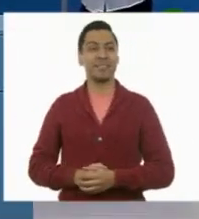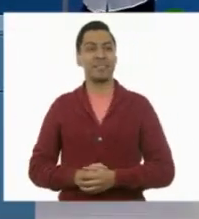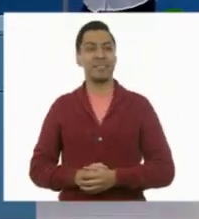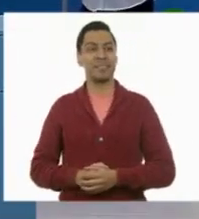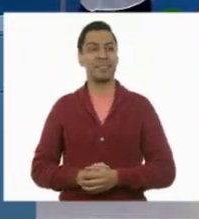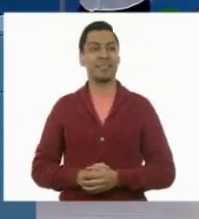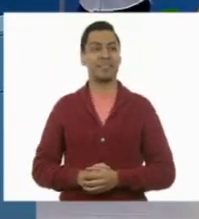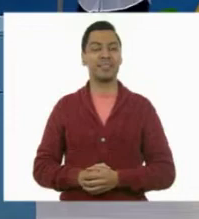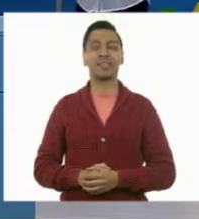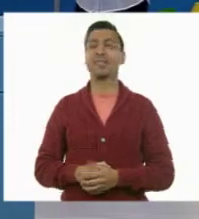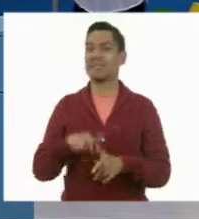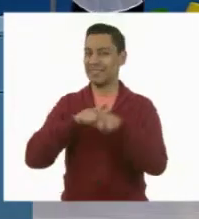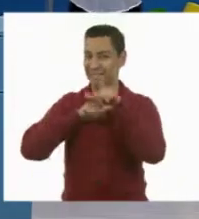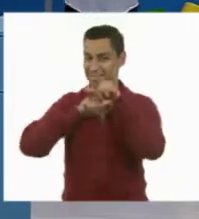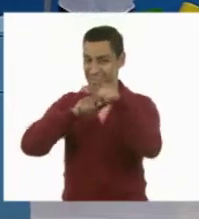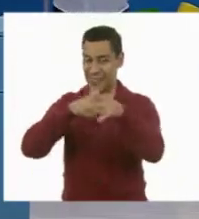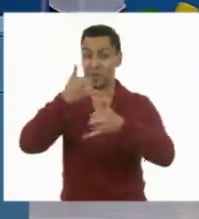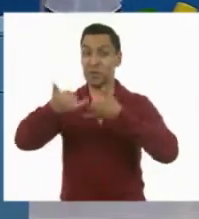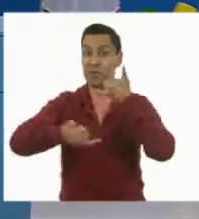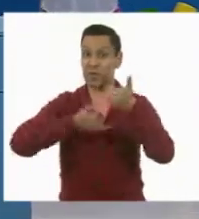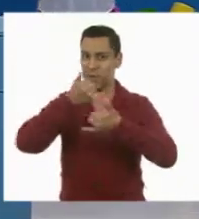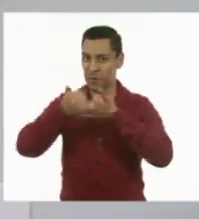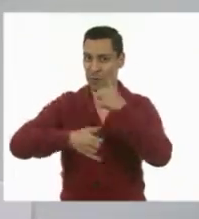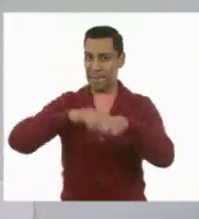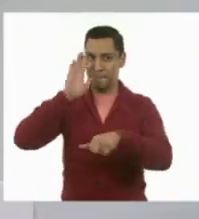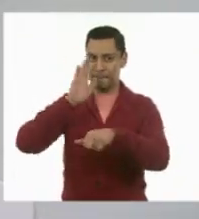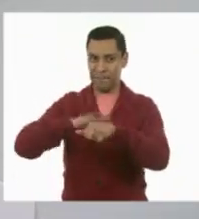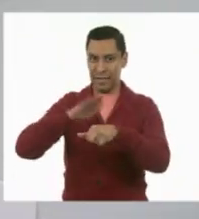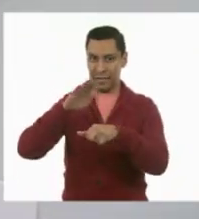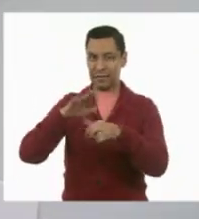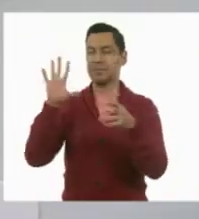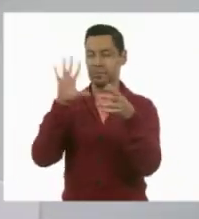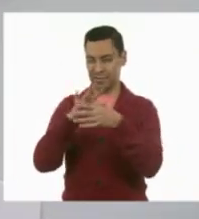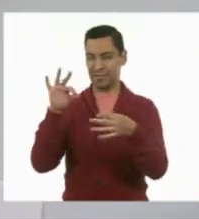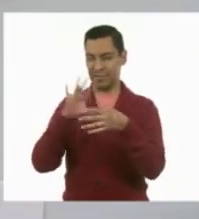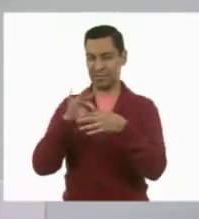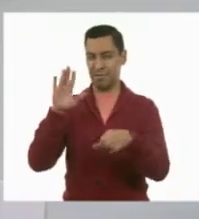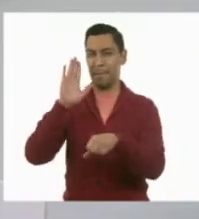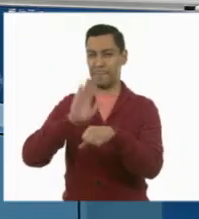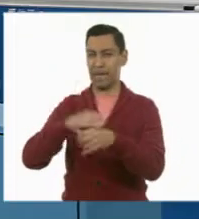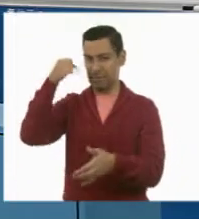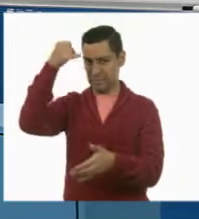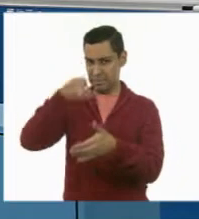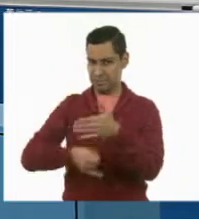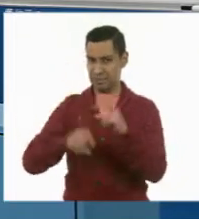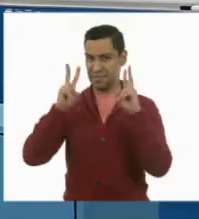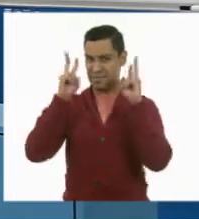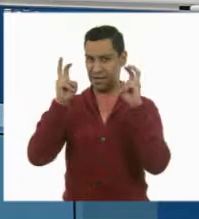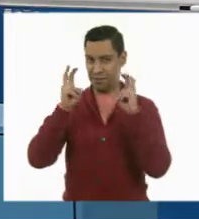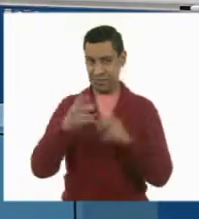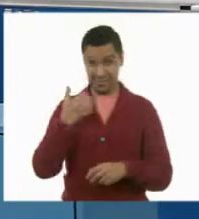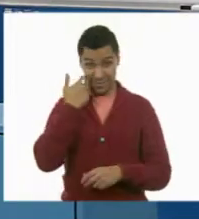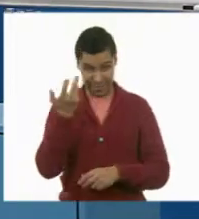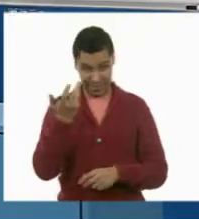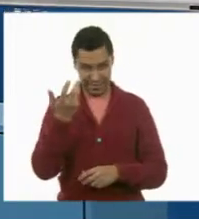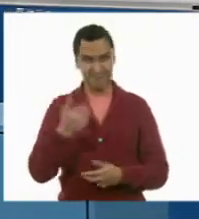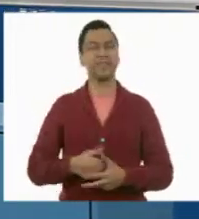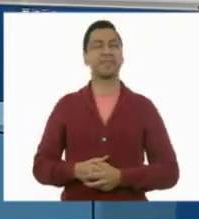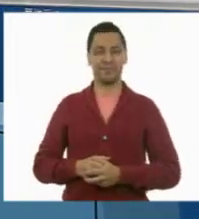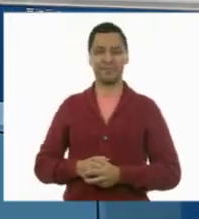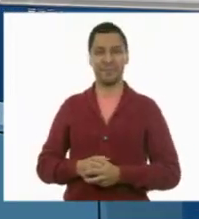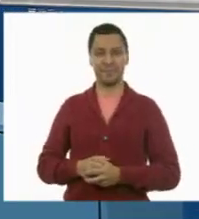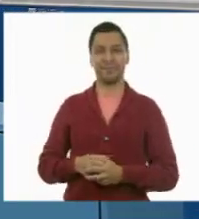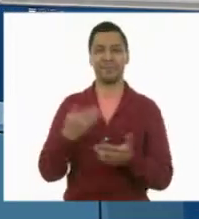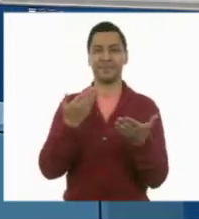que seguimos jugando un poquito más, pues vamos a ver otras cosas más acerca de esto. ¿Les parece? Muy sí. bien. Vamos a ver